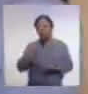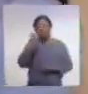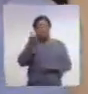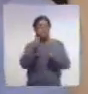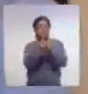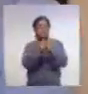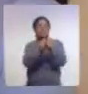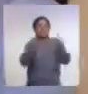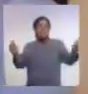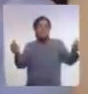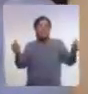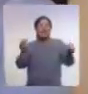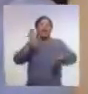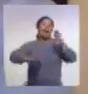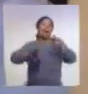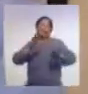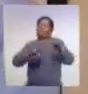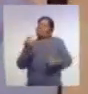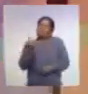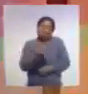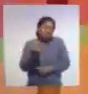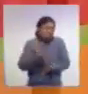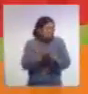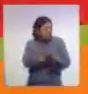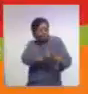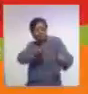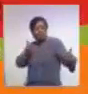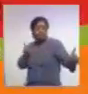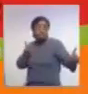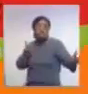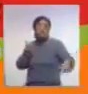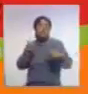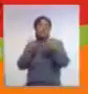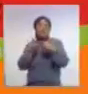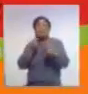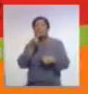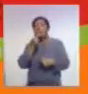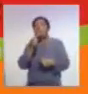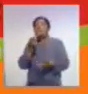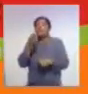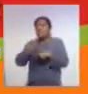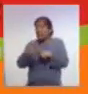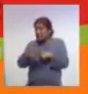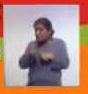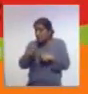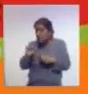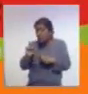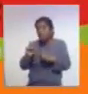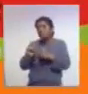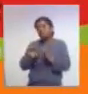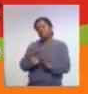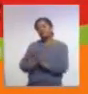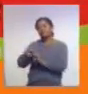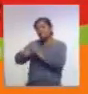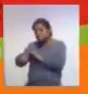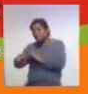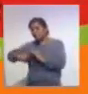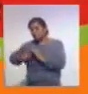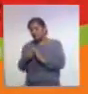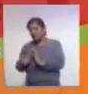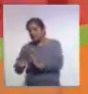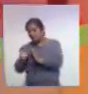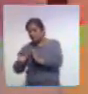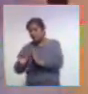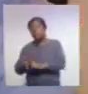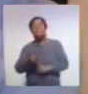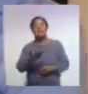veces son necesarias, pero tienen que ser por el menor tiempo posible. Entonces, también un paradigma que nos da esta reforma a la Ley General es